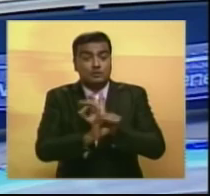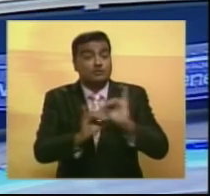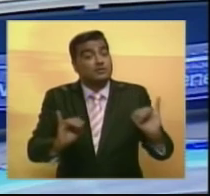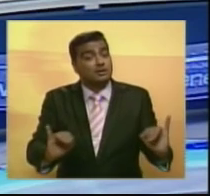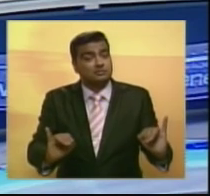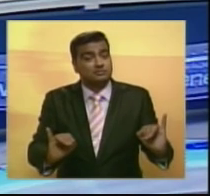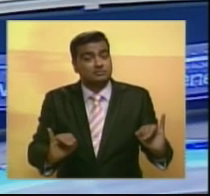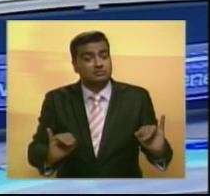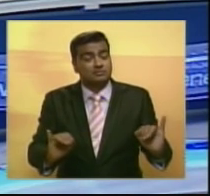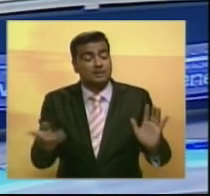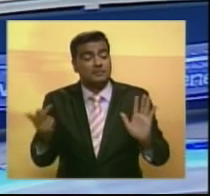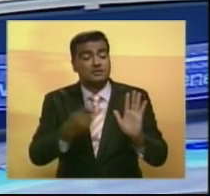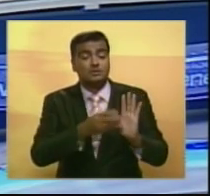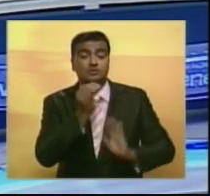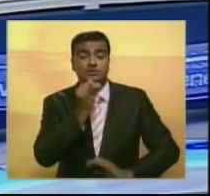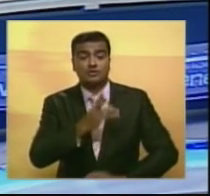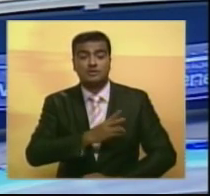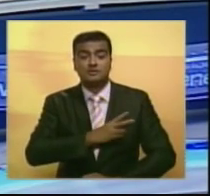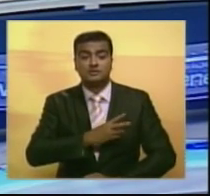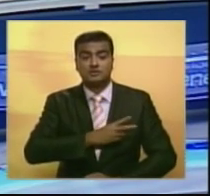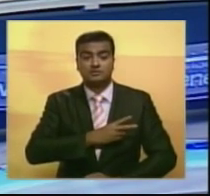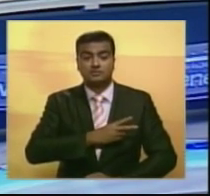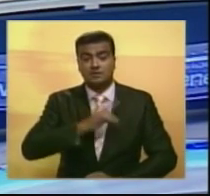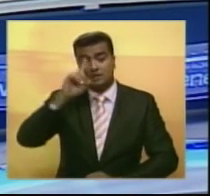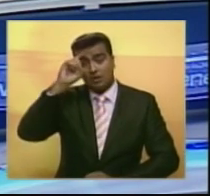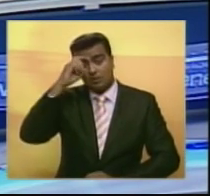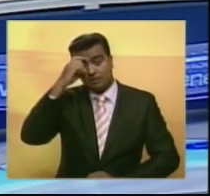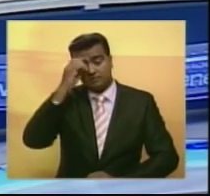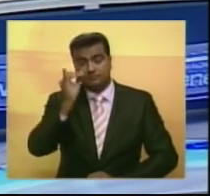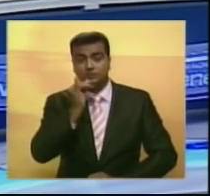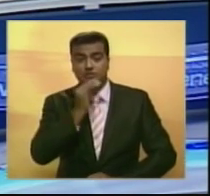al final de la presente emisión de su noticiero Venevisión. Y